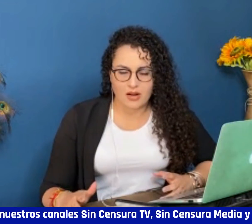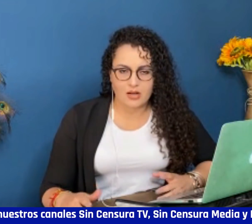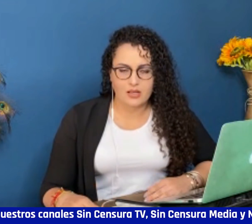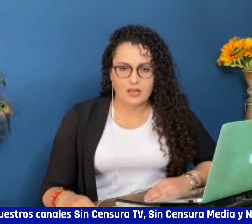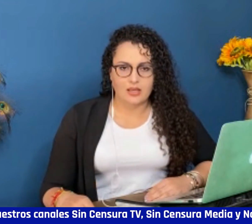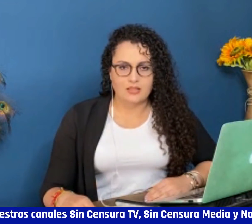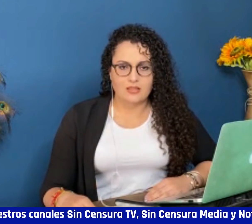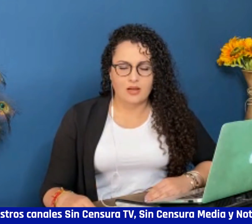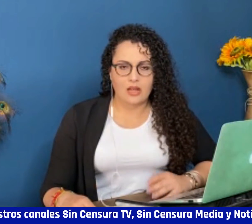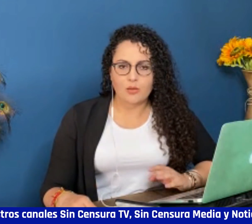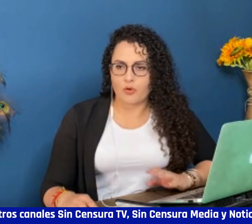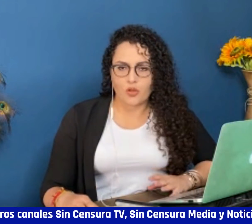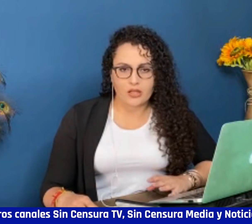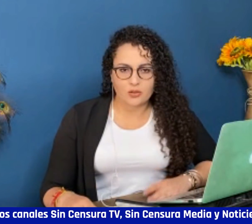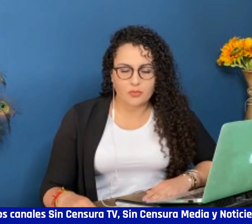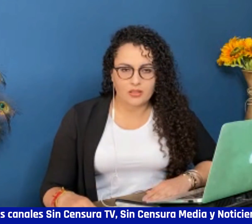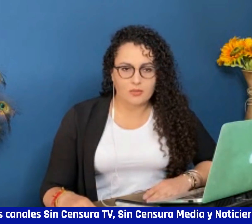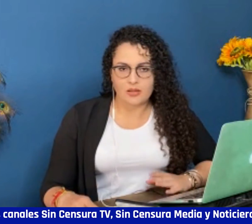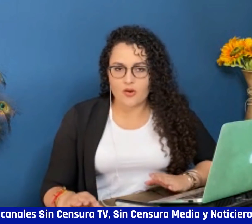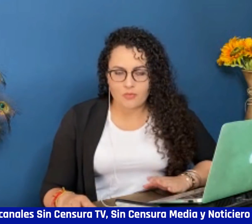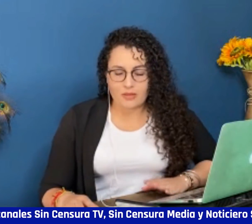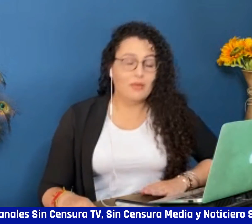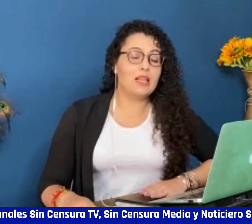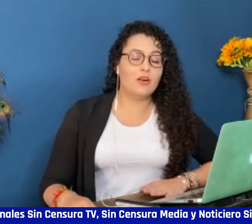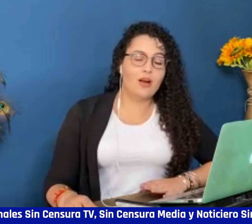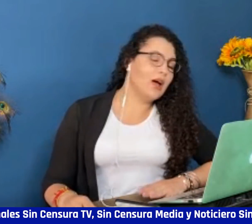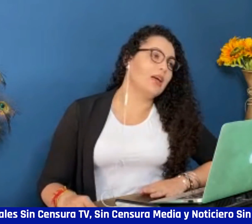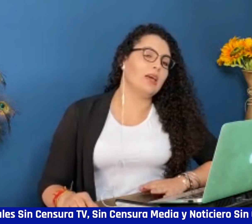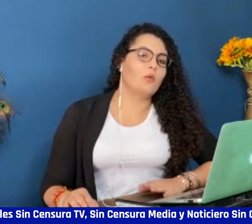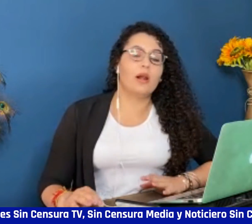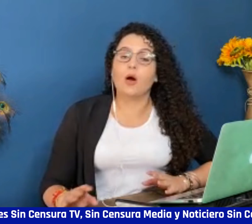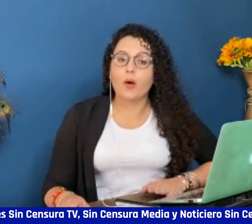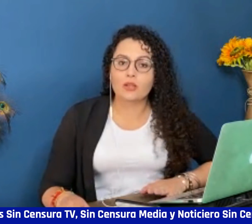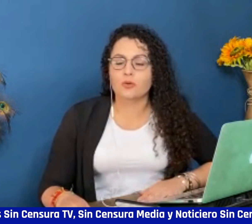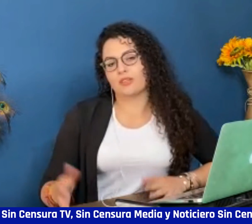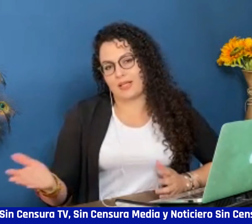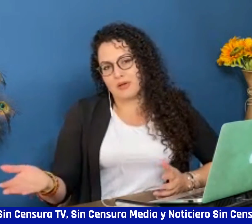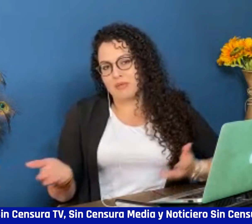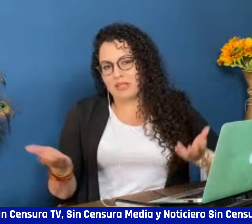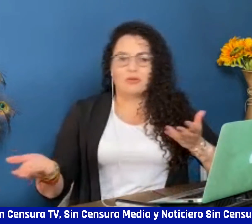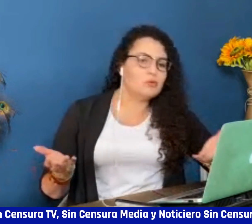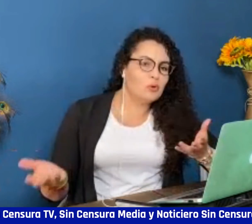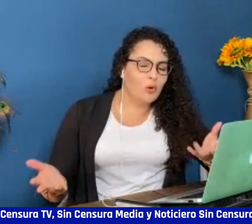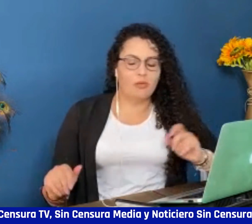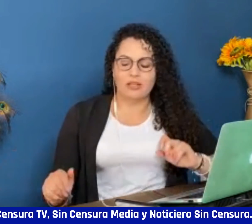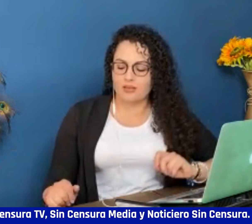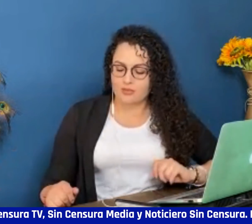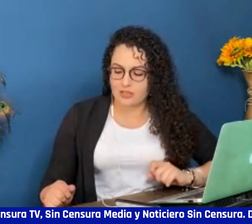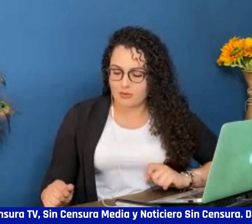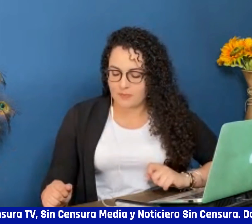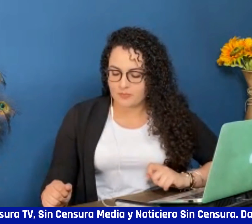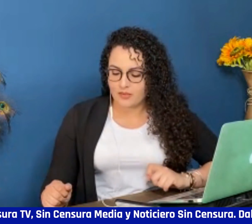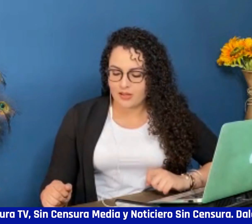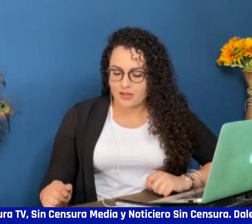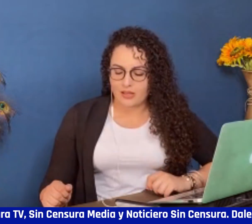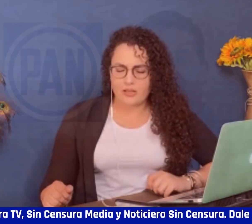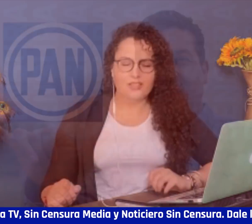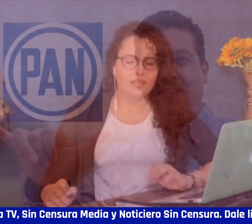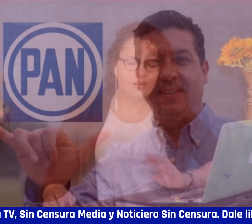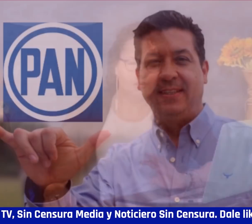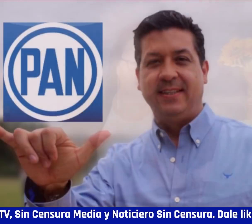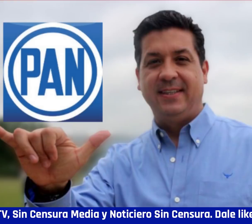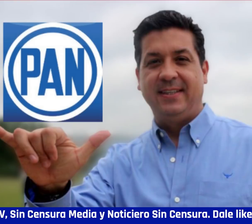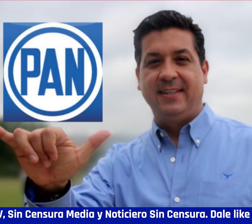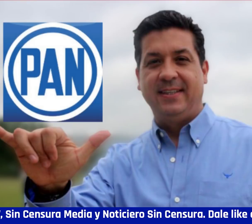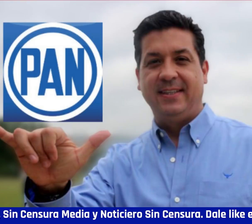ya sabrán que está estrenando proyecto vinícola en Guanajuato, casualmente con su compa Diego Sinué, que